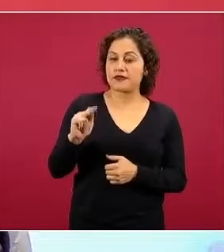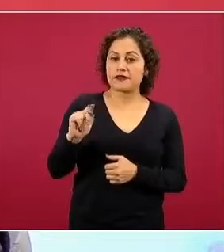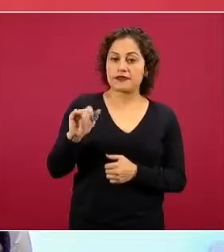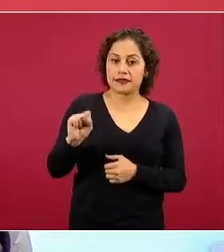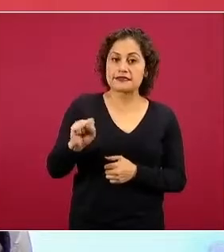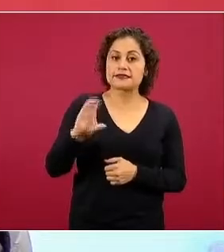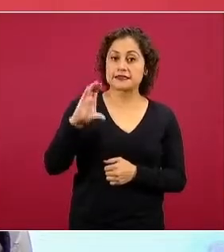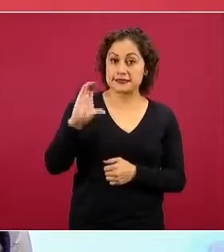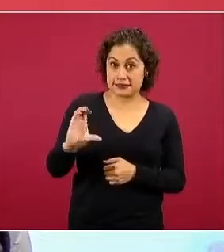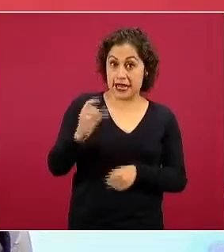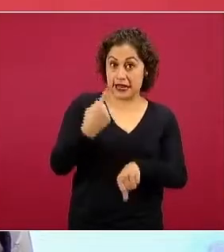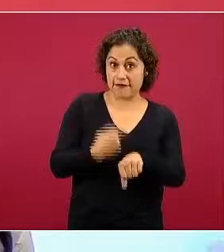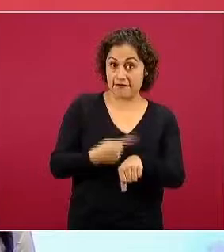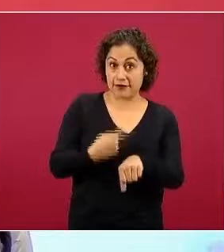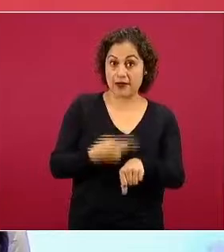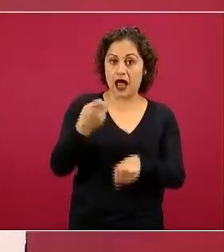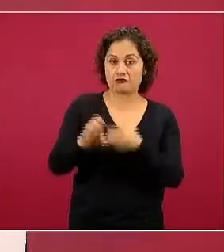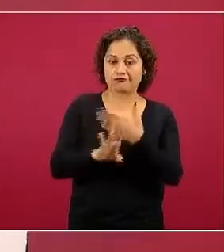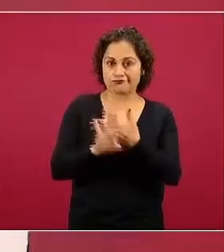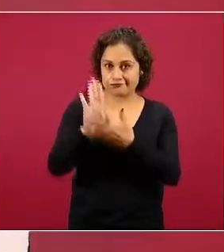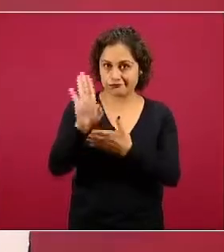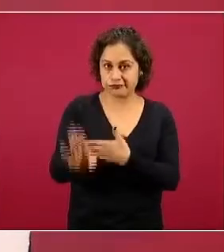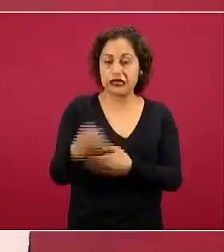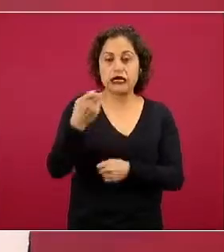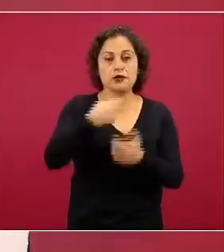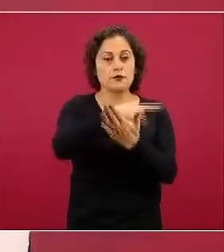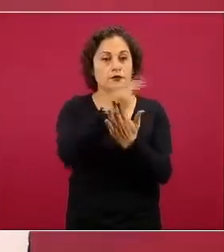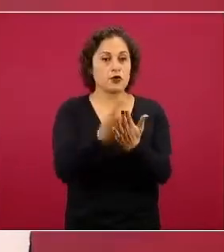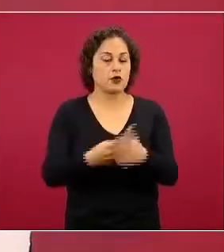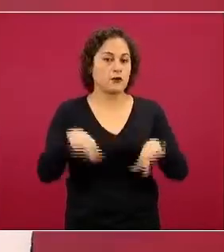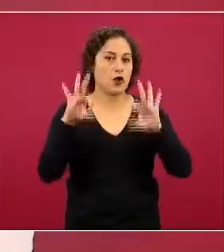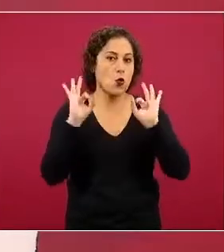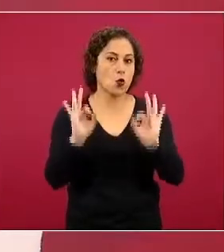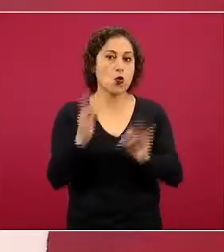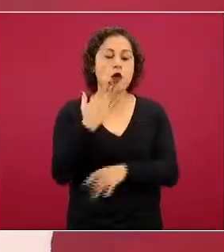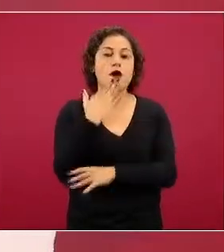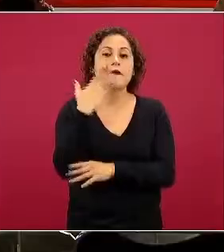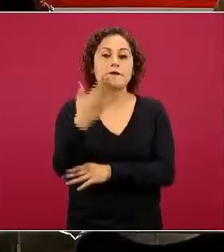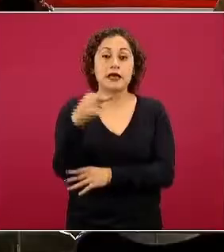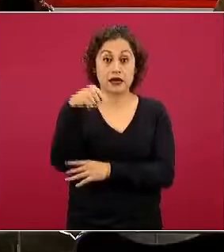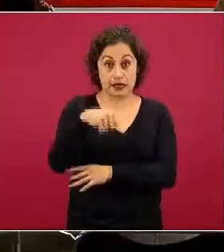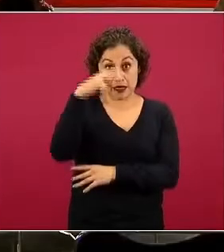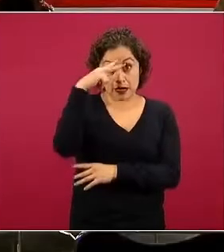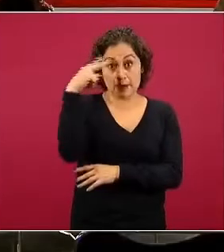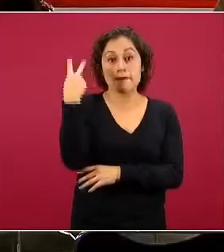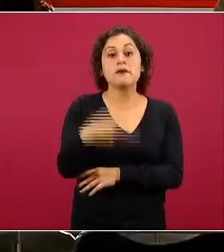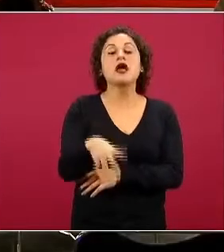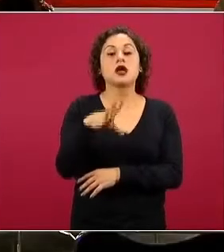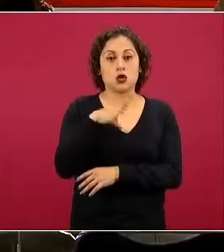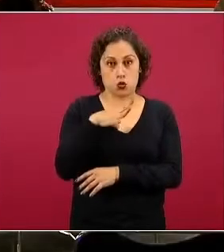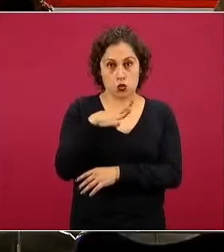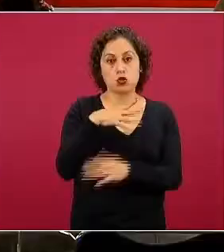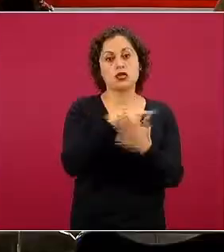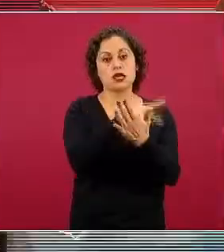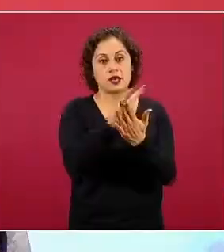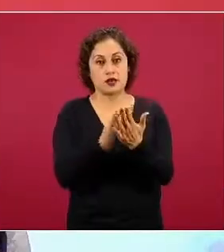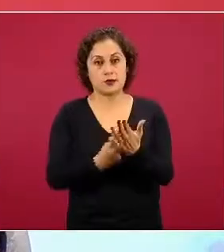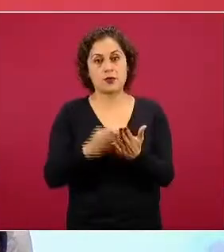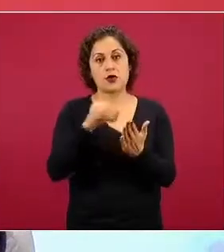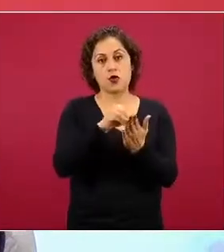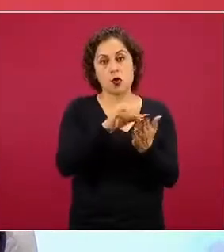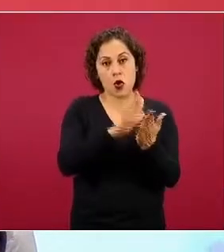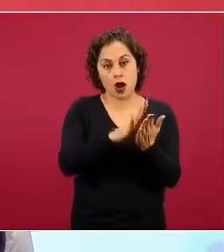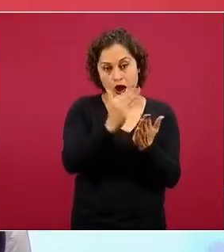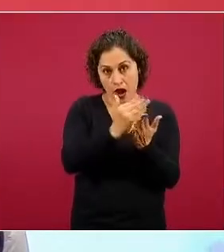un programa extraordinario. Nuestro país cuenta con este plan de eliminación del virus de